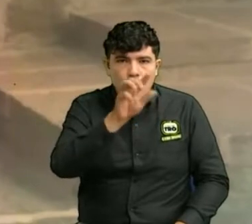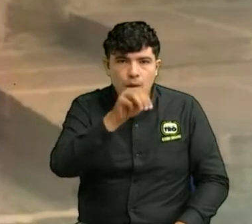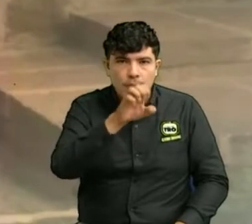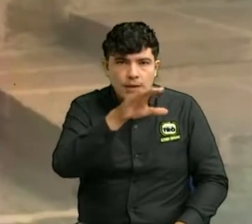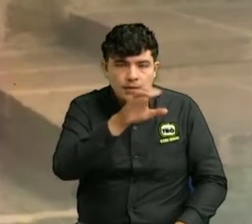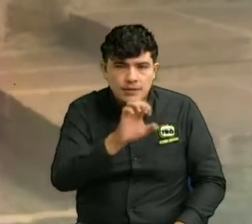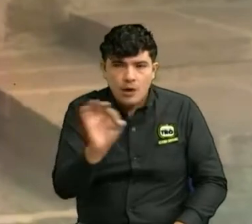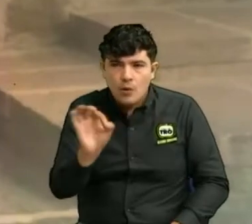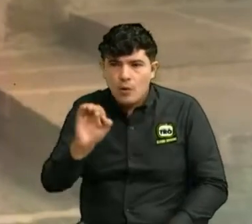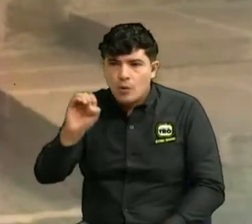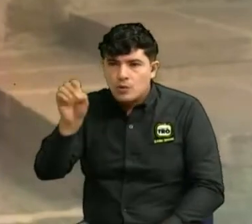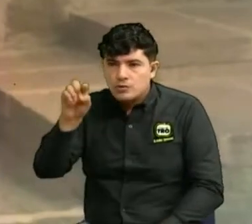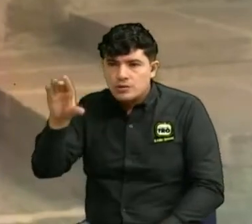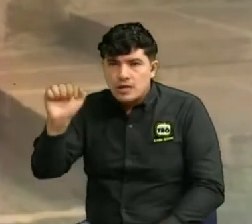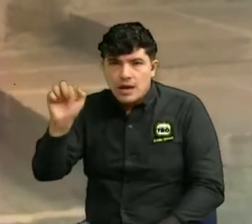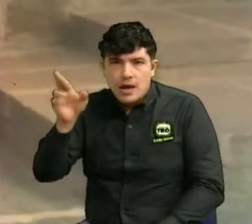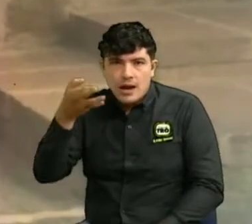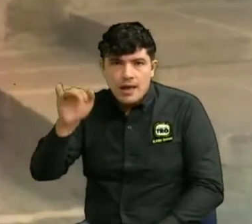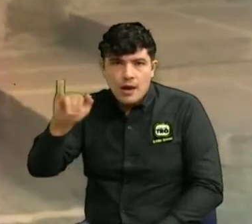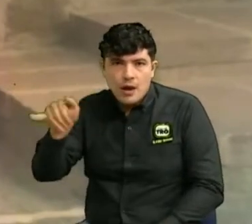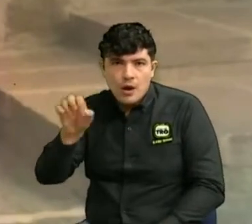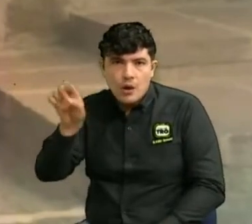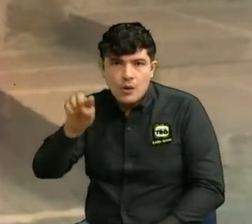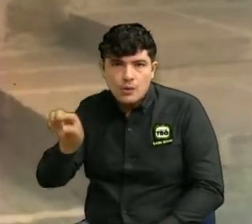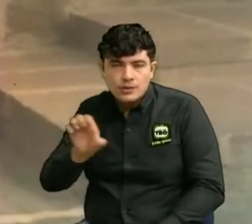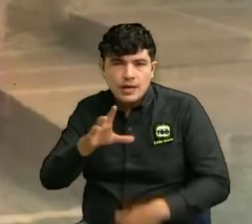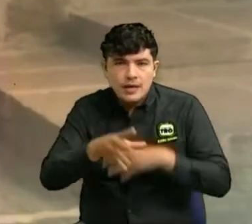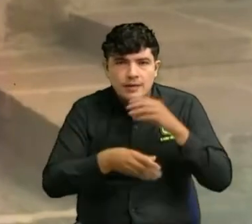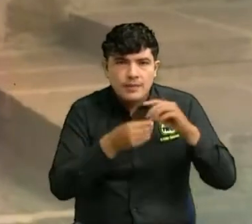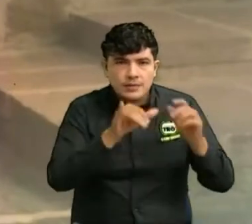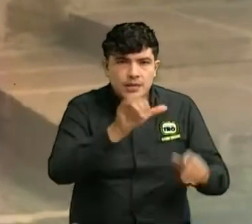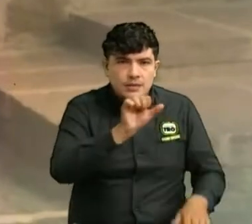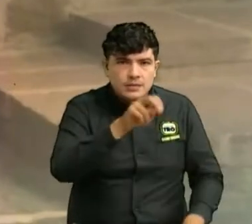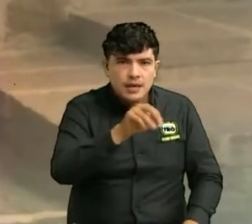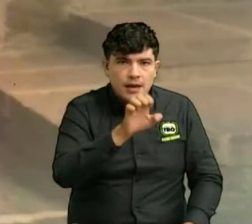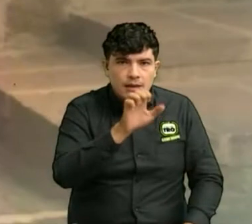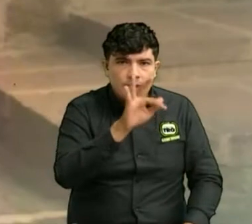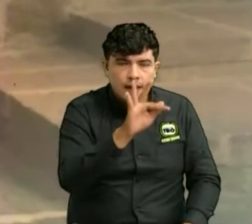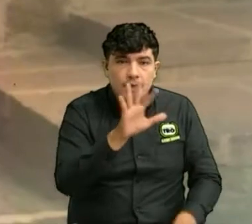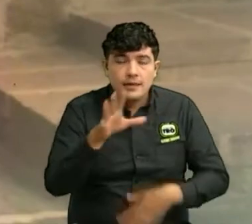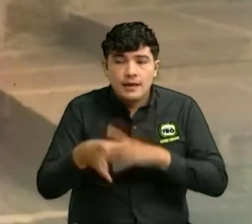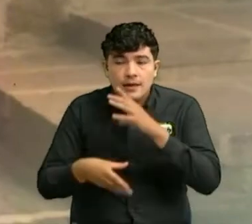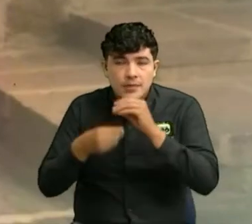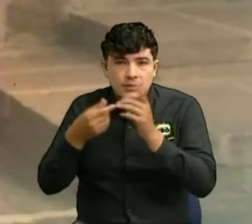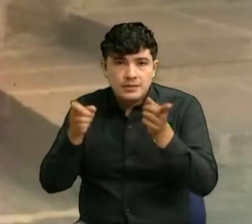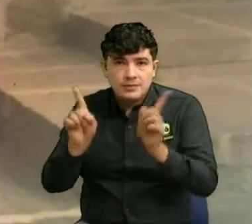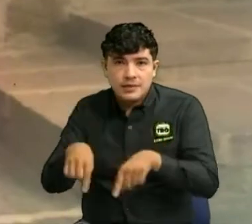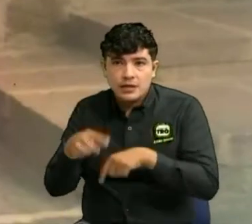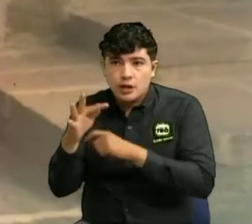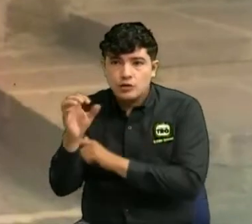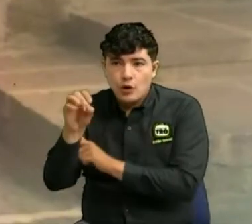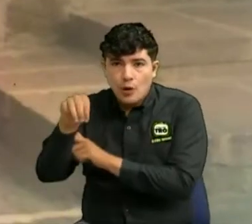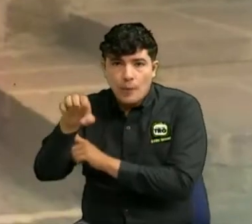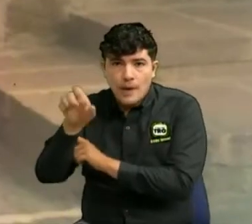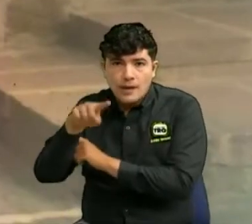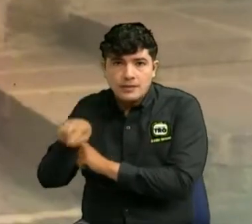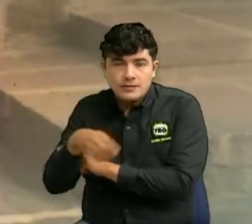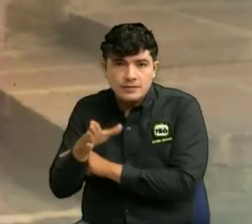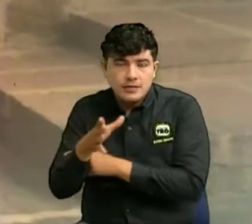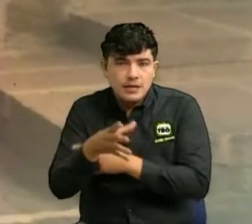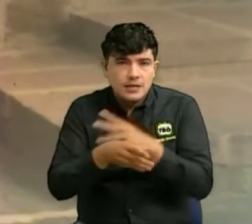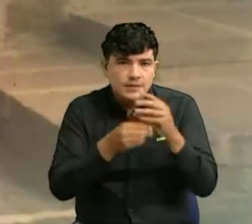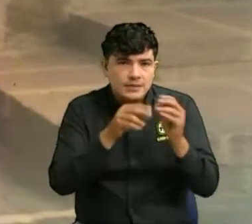Oscar José Mojica, tenemos a Janet Santos y tenemos también a Tomás Contreras, tenemos a